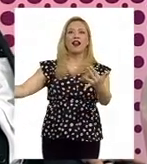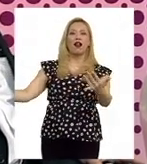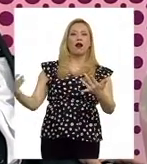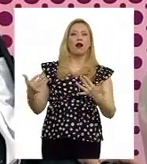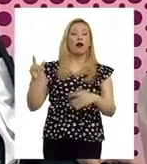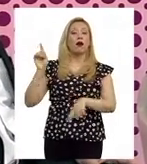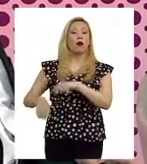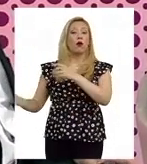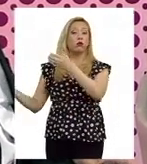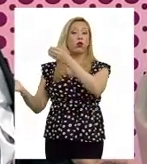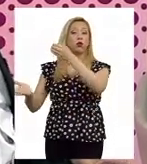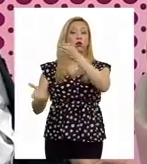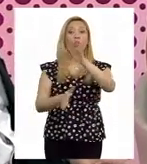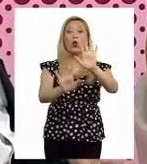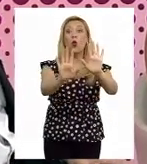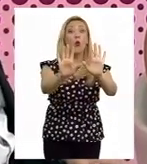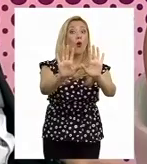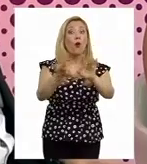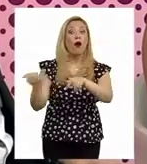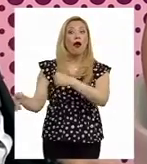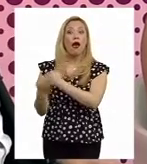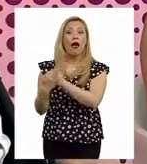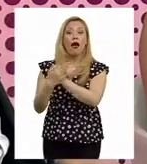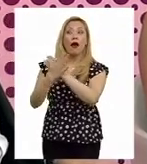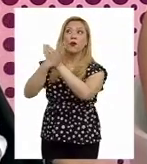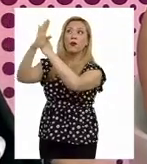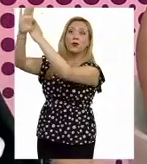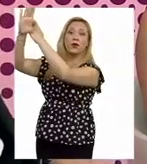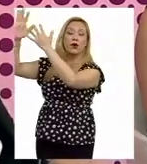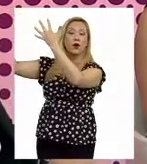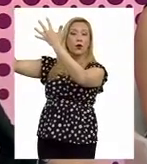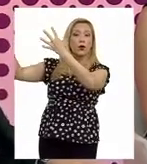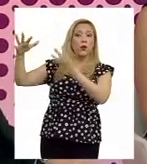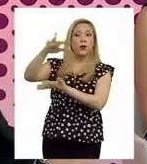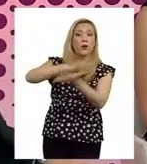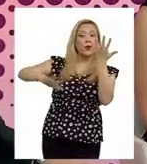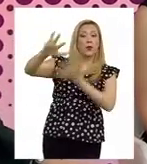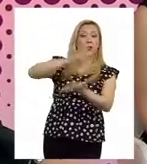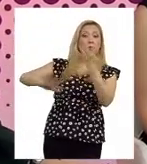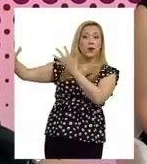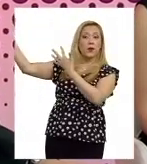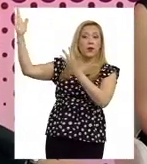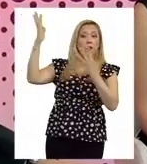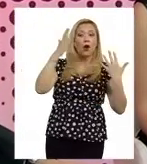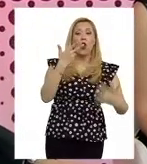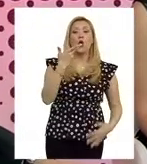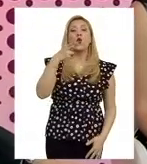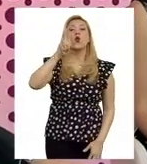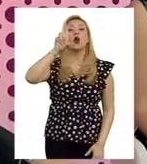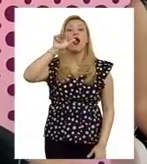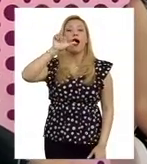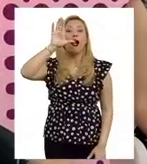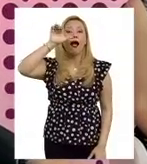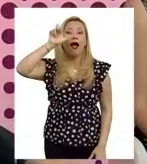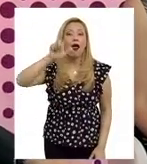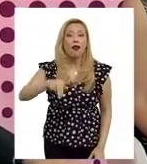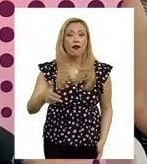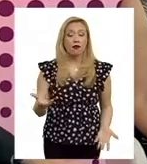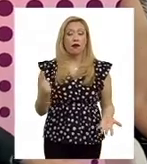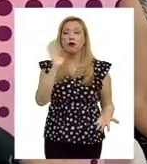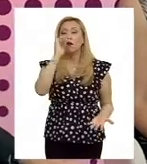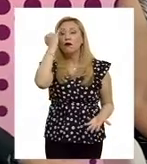ese factor de introducción del actor del medio ambiente como un ambiente natural y un actor